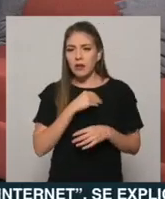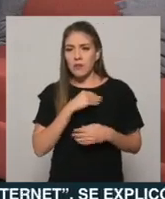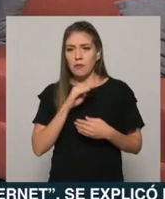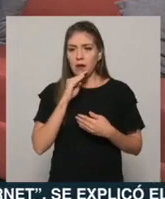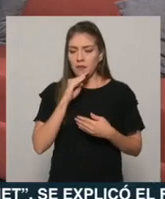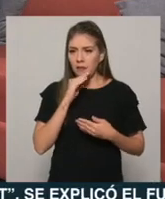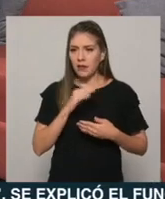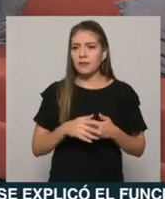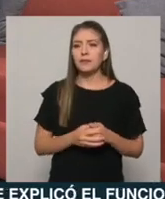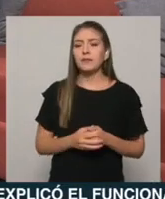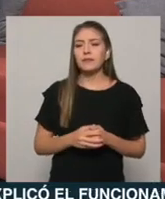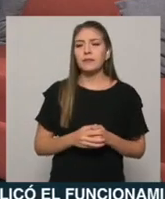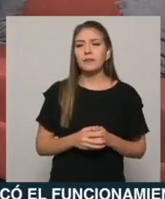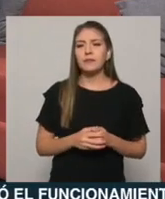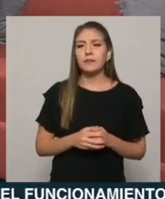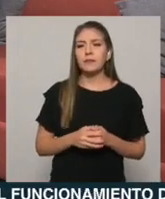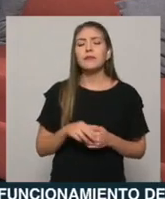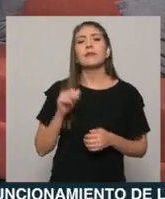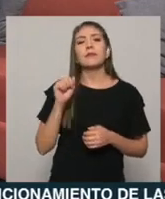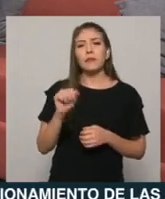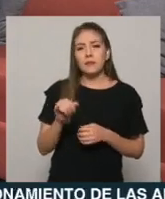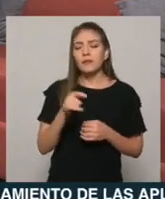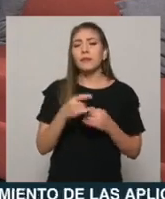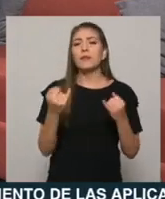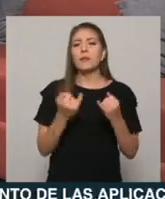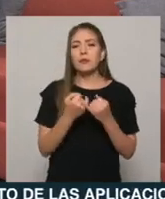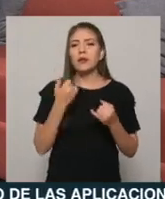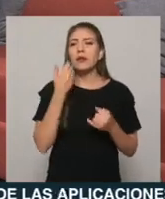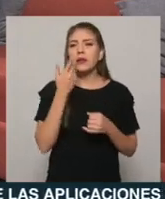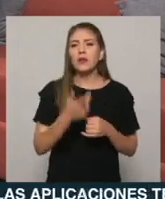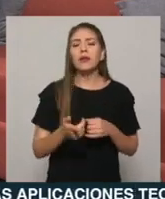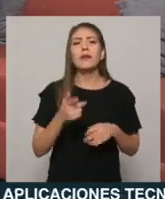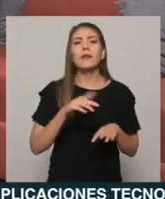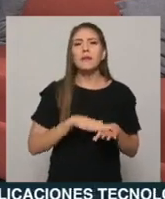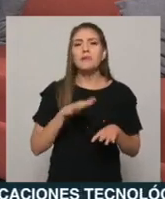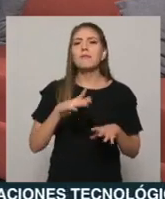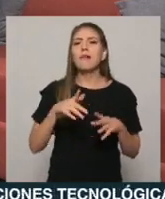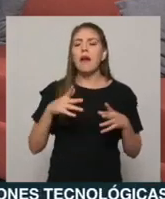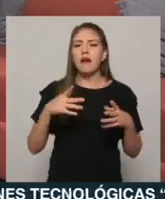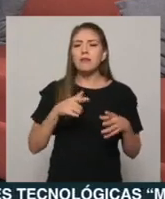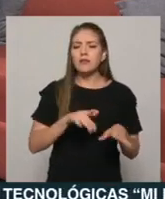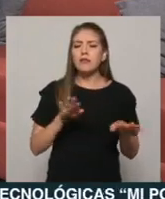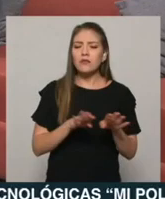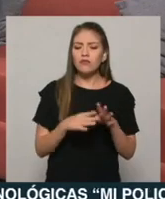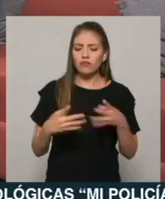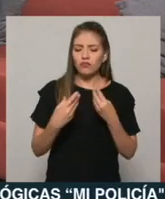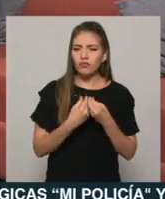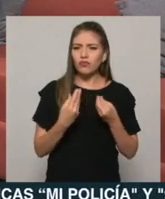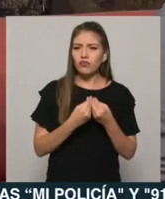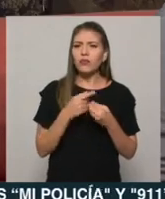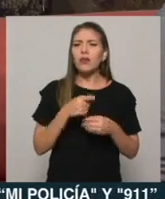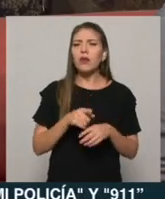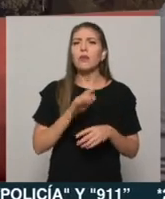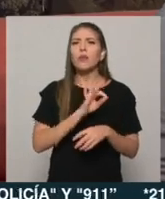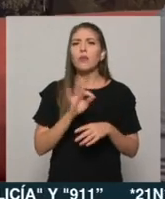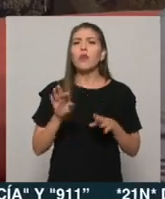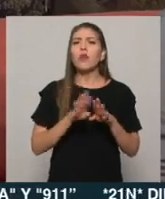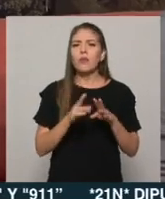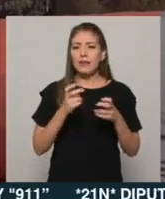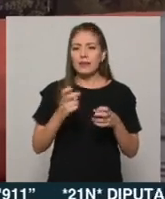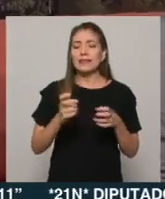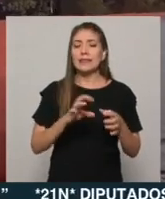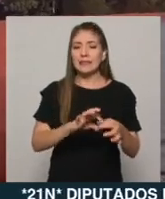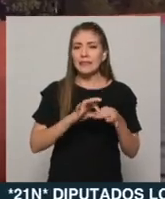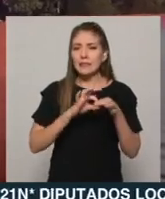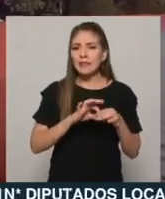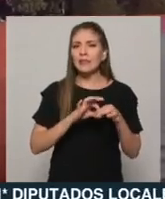un alojamiento conjunto, lo más permanente posible para que eso favorezca la lactancia materna y haya ese vínculo